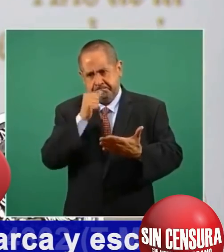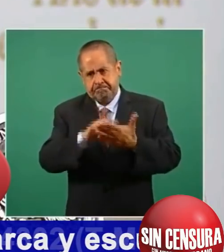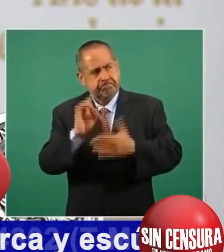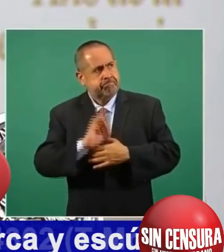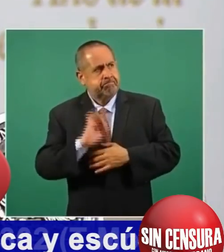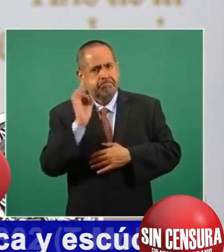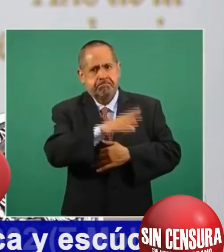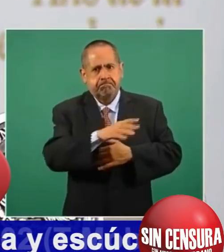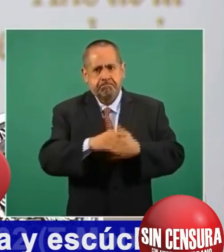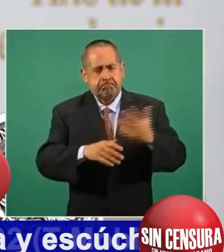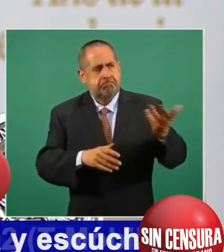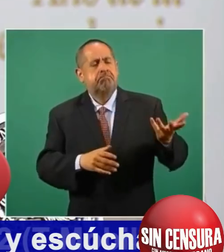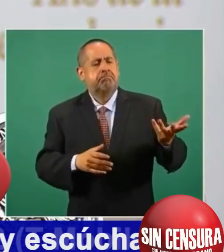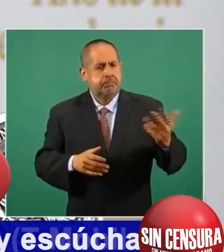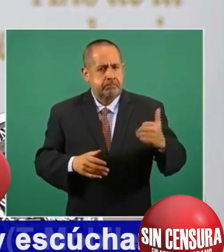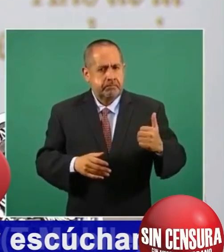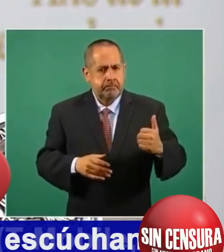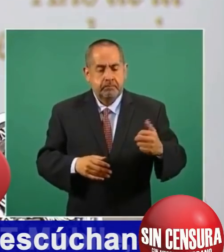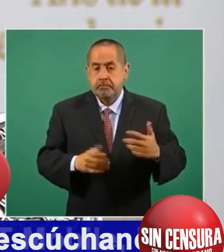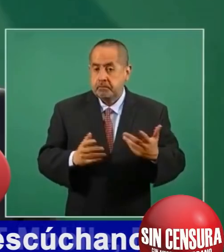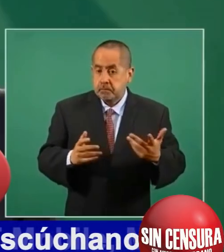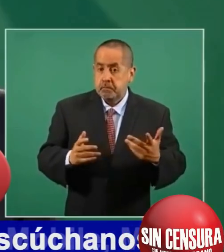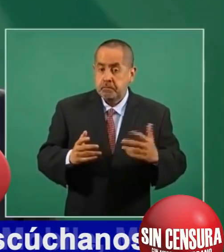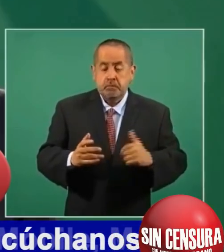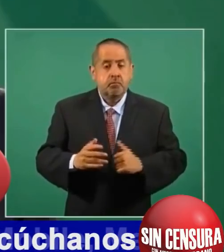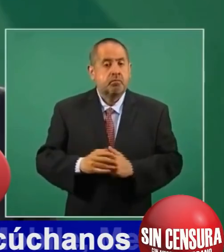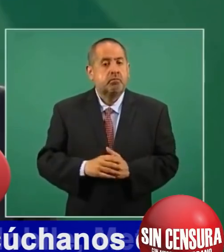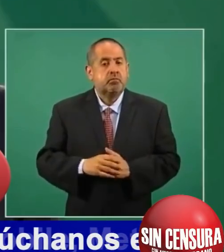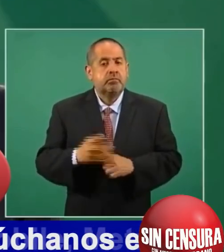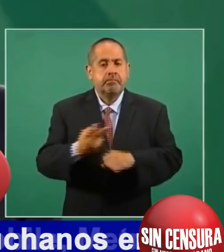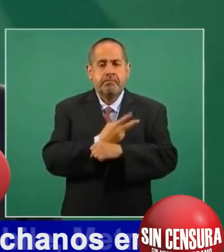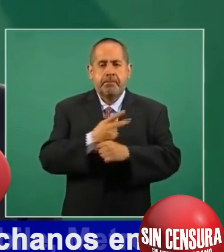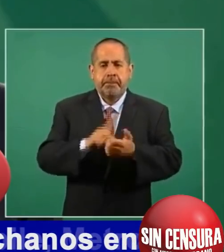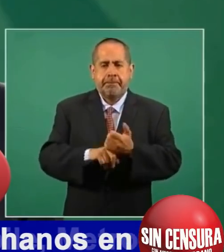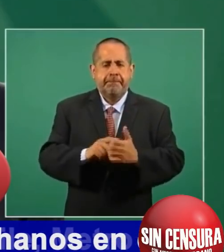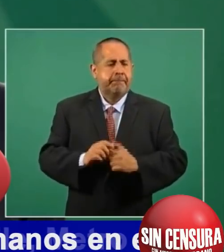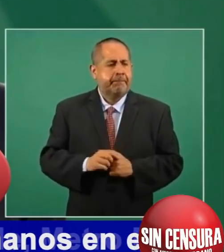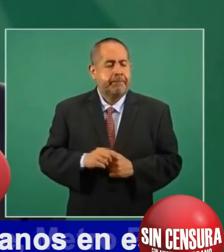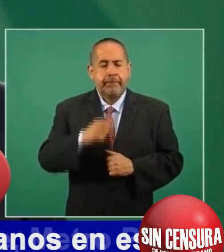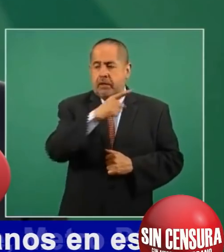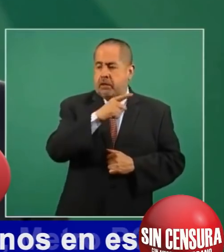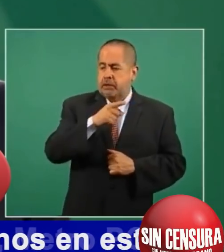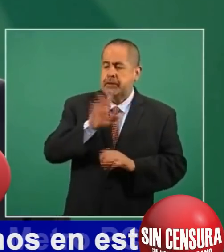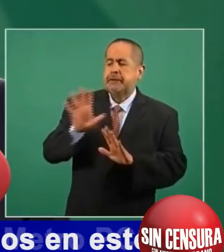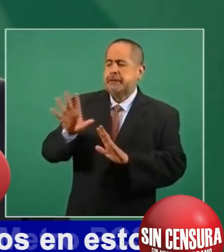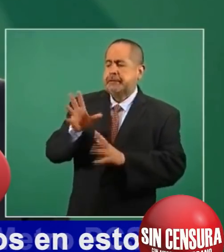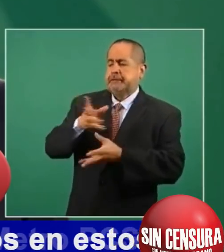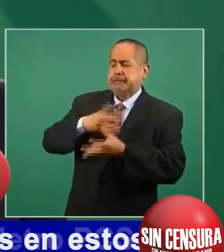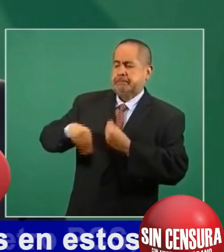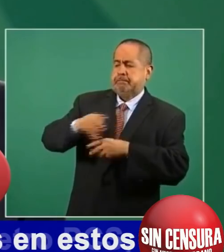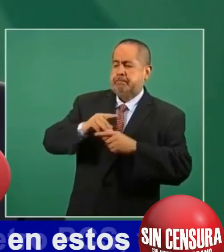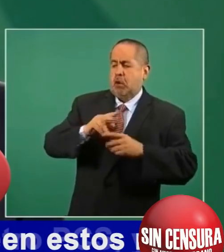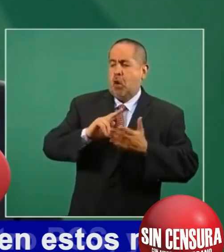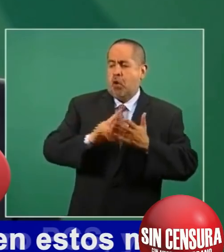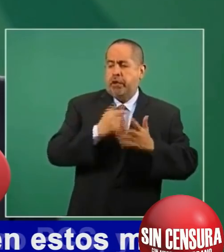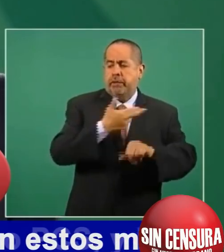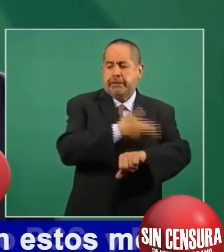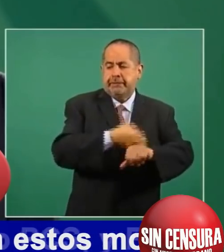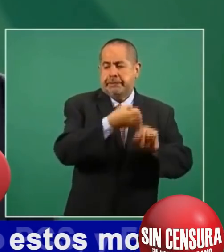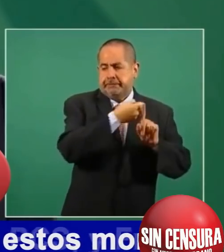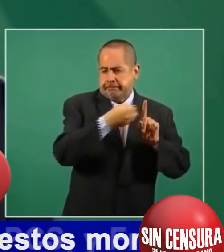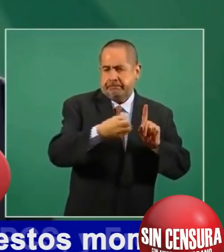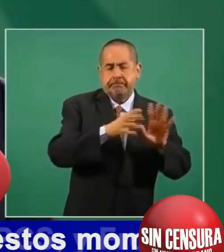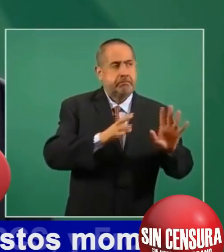ellos deciden que van a reponer el procedimiento, pues